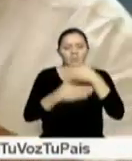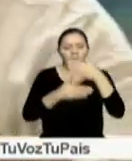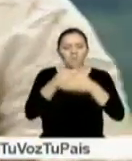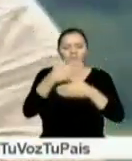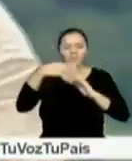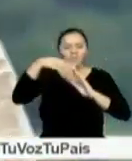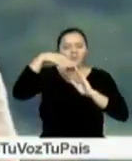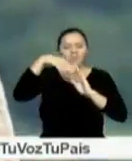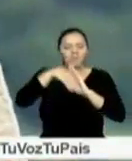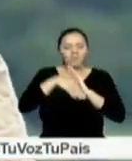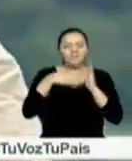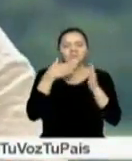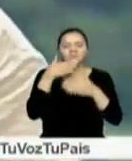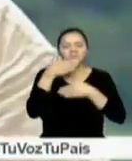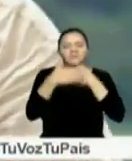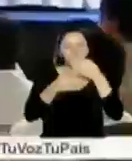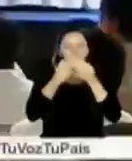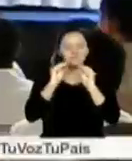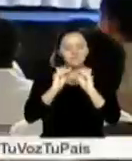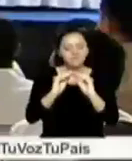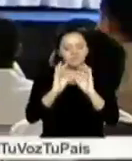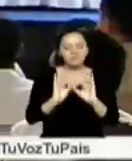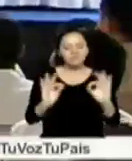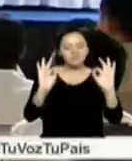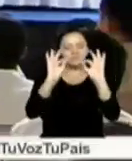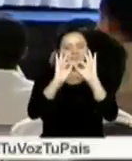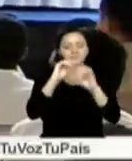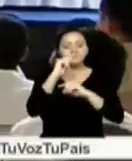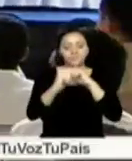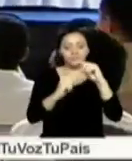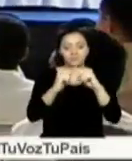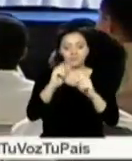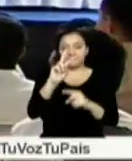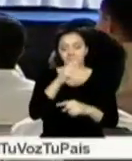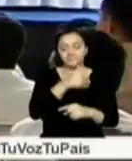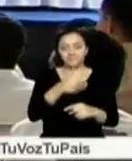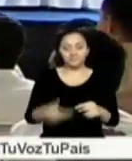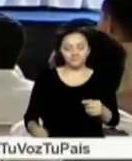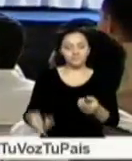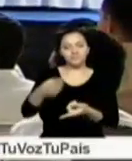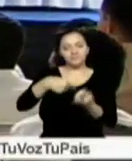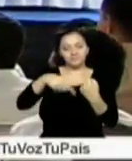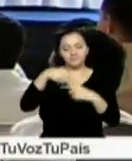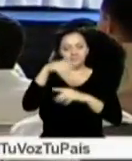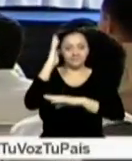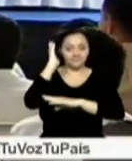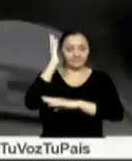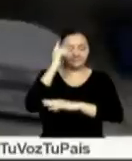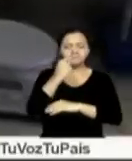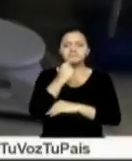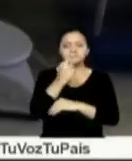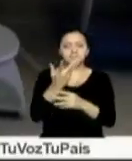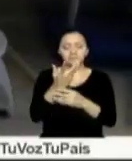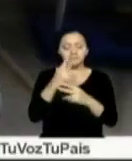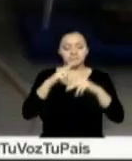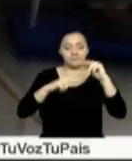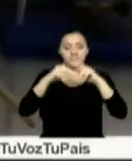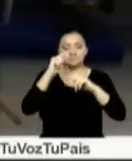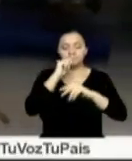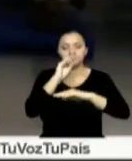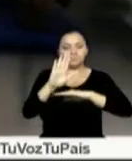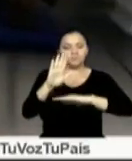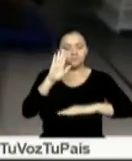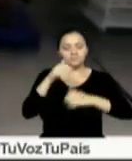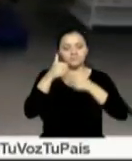jugándo es la educación finalmente el vicepresidente Jorge gl manifestó que estas obras son las promesas